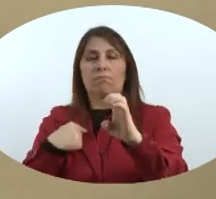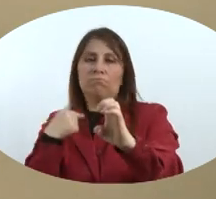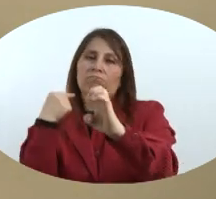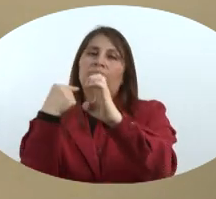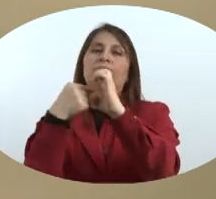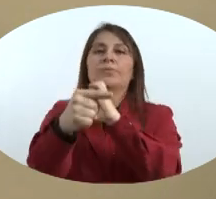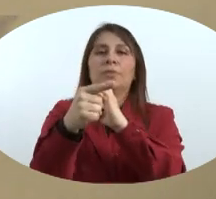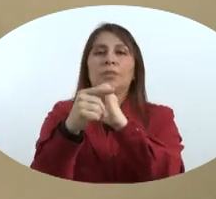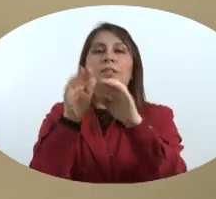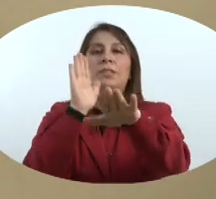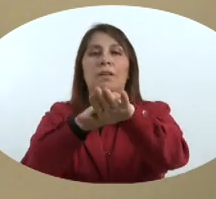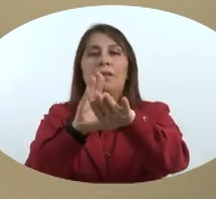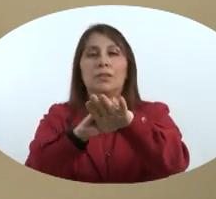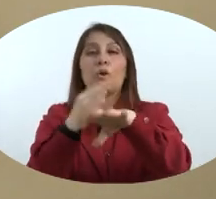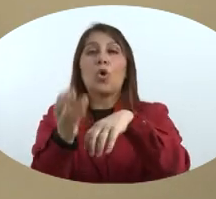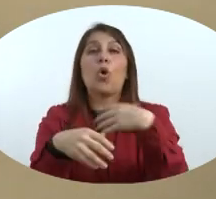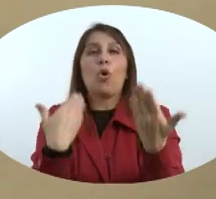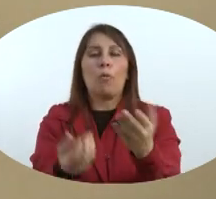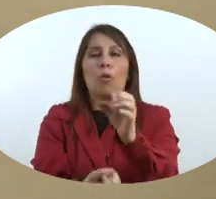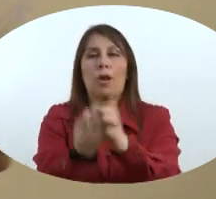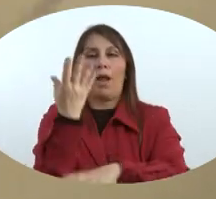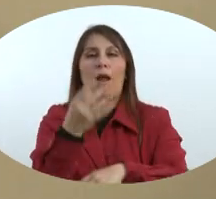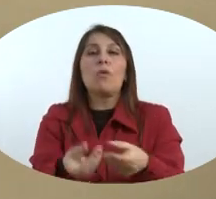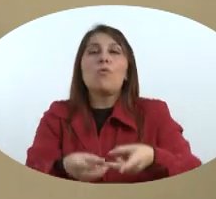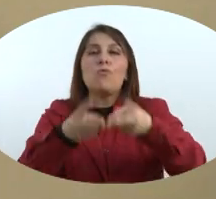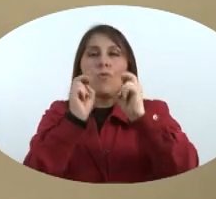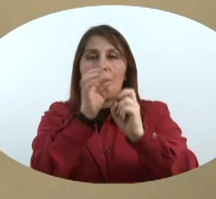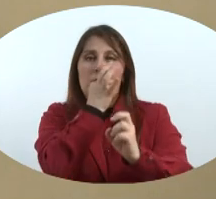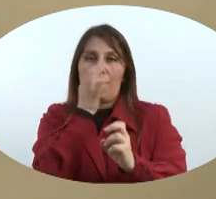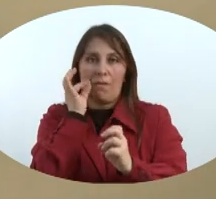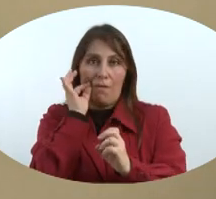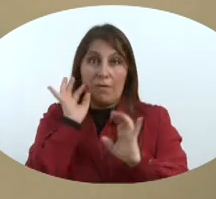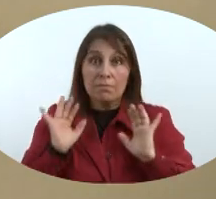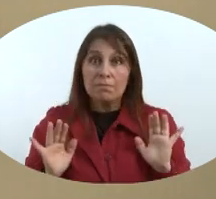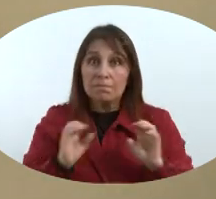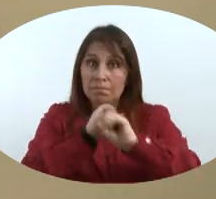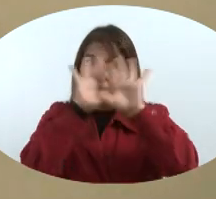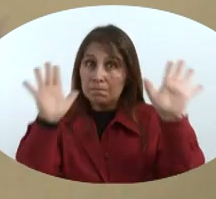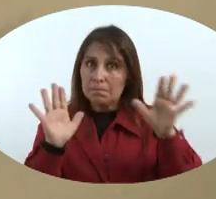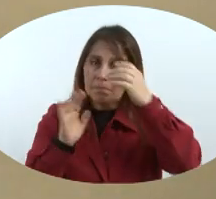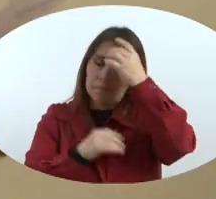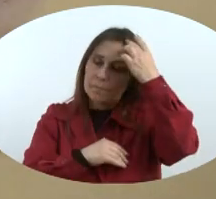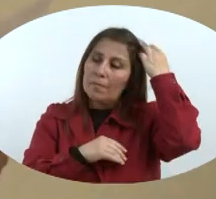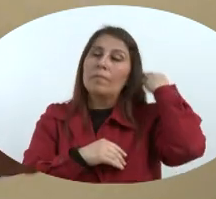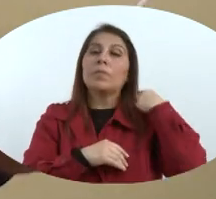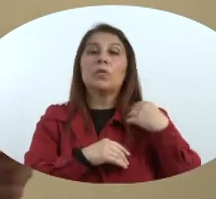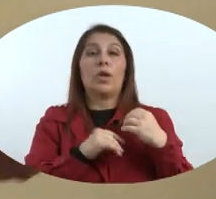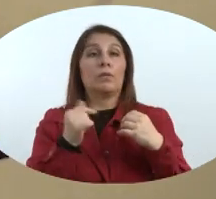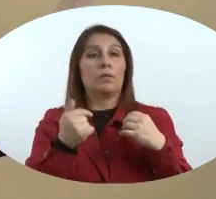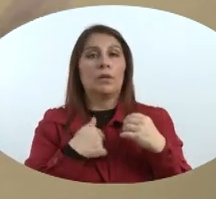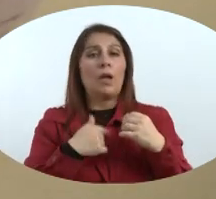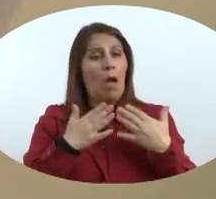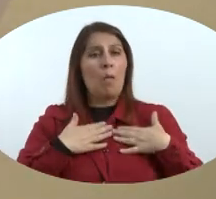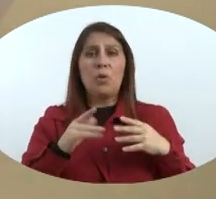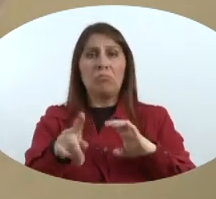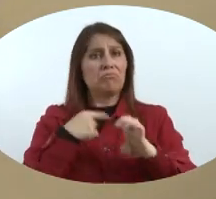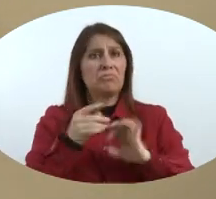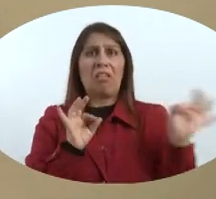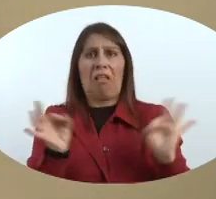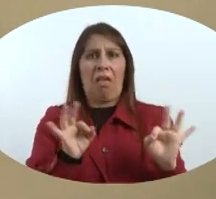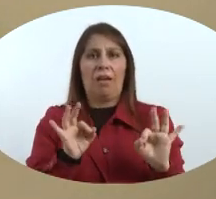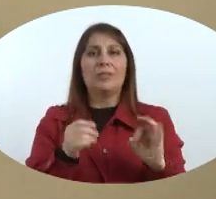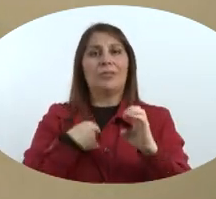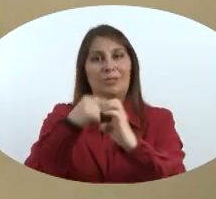clave o el procedimiento para generar una clave nueva está absolutamente claro es cierto se envía a tal se envía el correo de